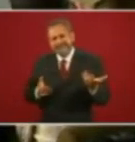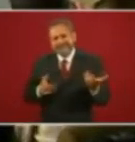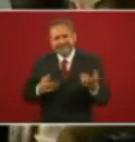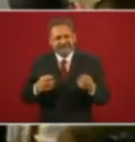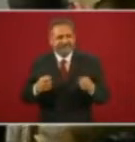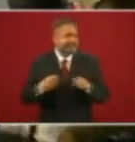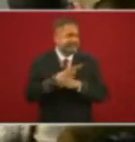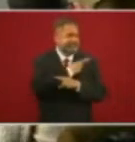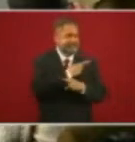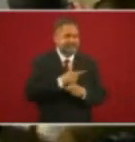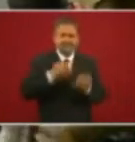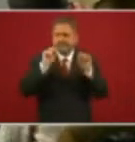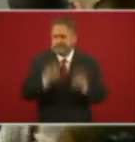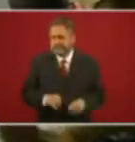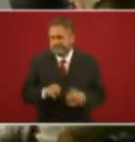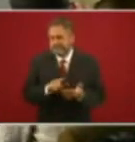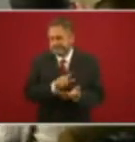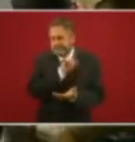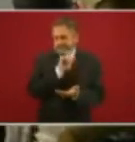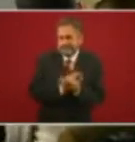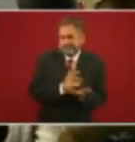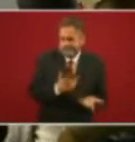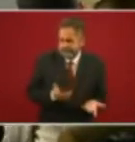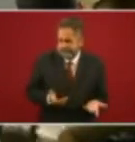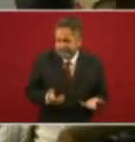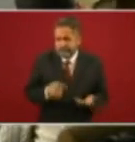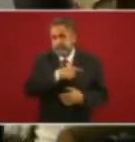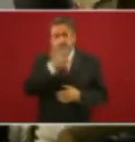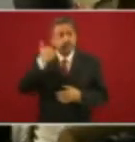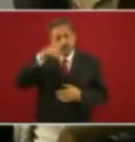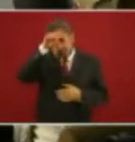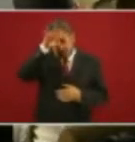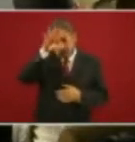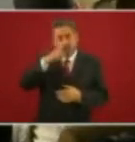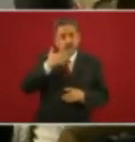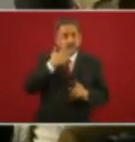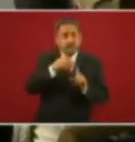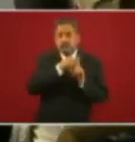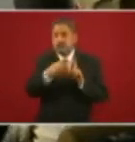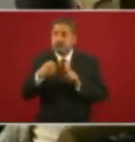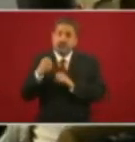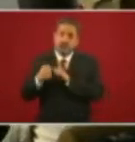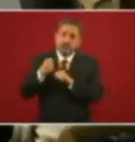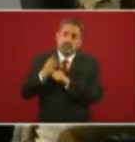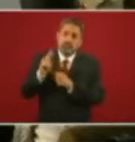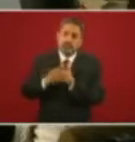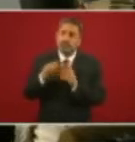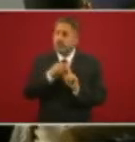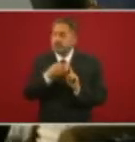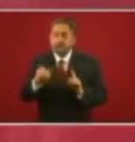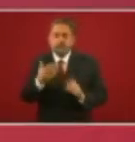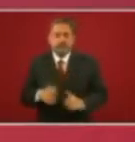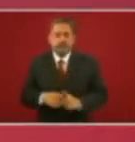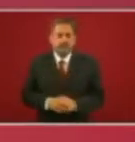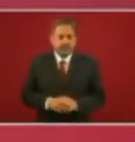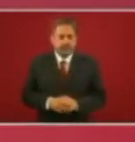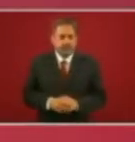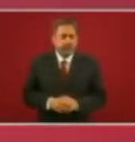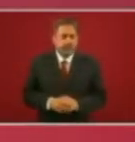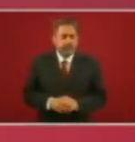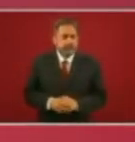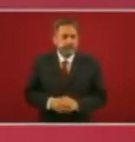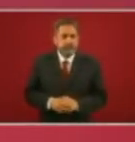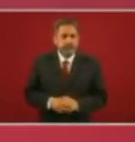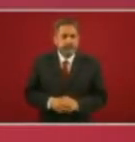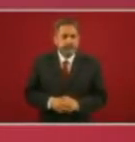y digamos por estas vías ilegales, ¿no?, al respecto de lo que es una mina que estaba en perfecta operación desde el año 2003. Gracias. Sí, hemos